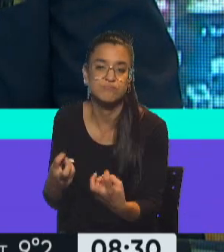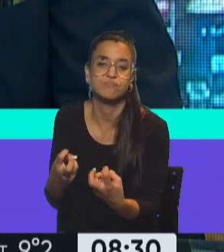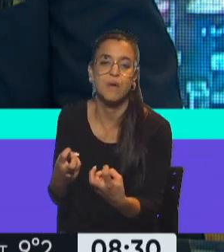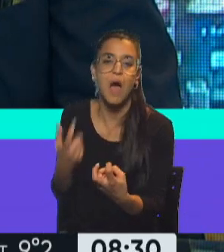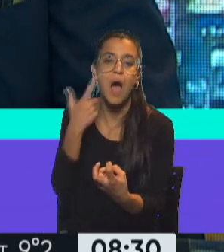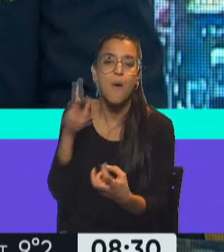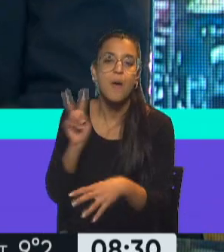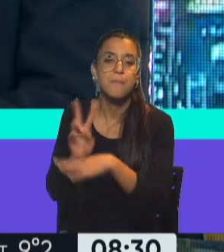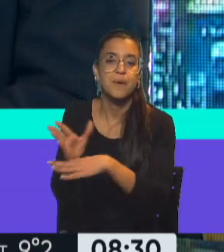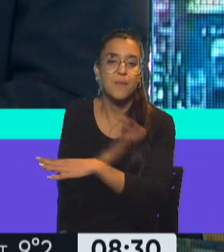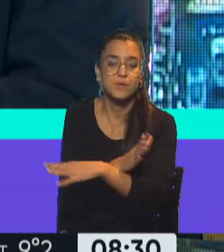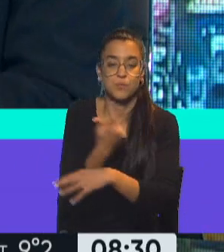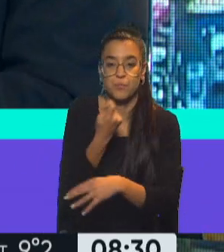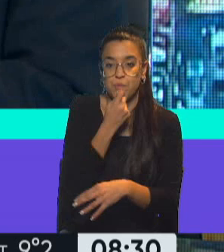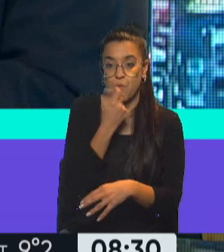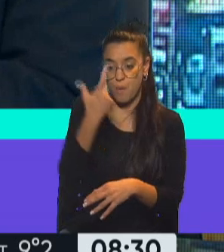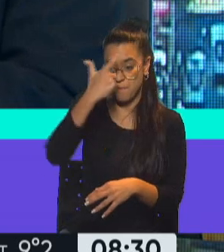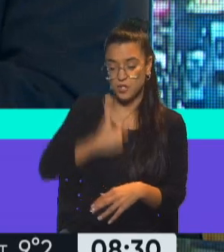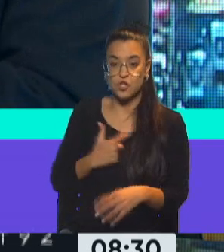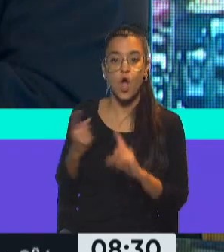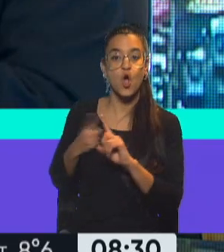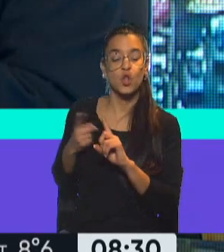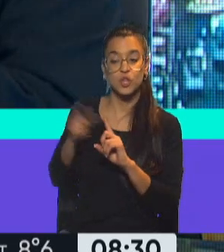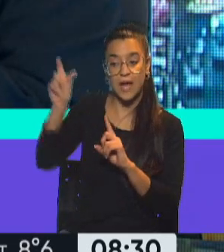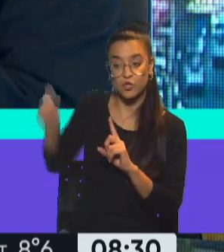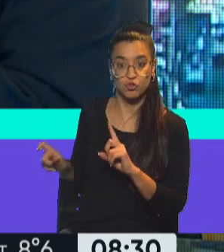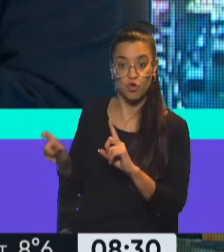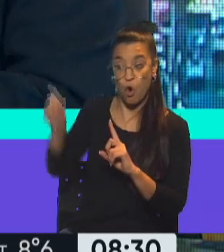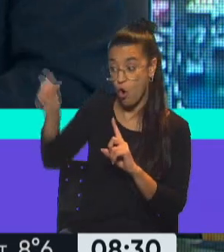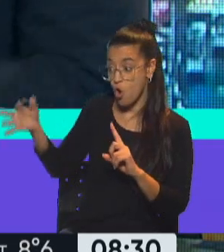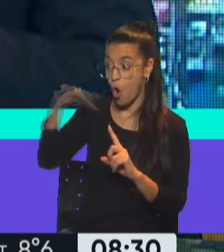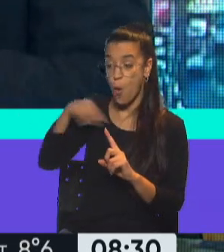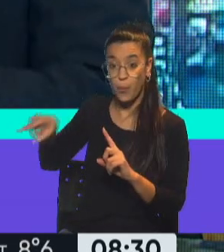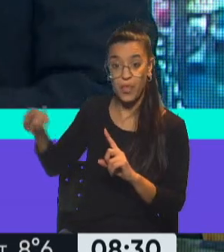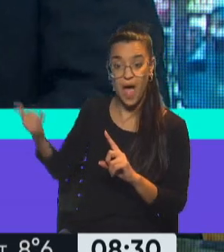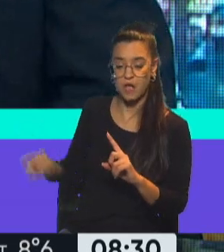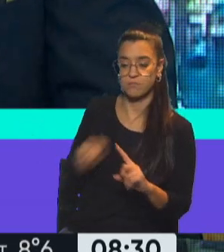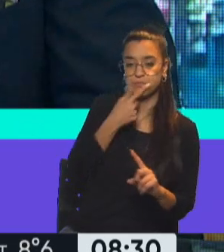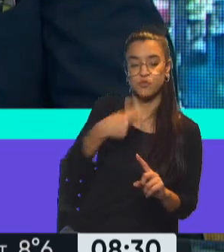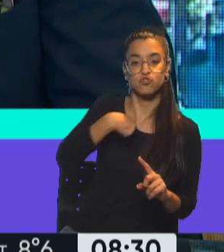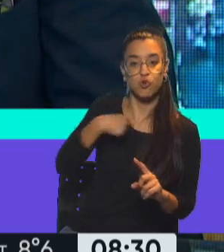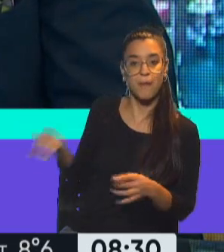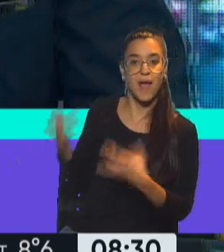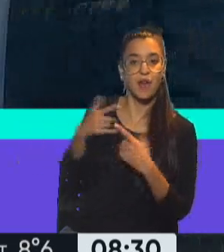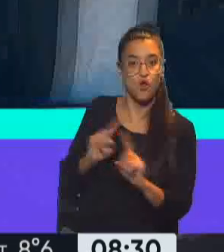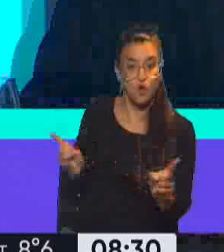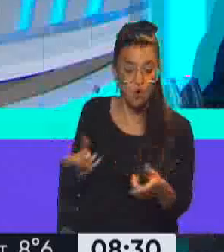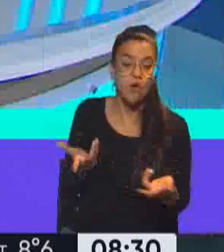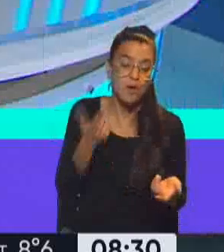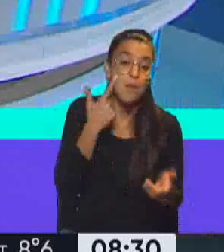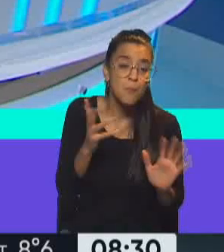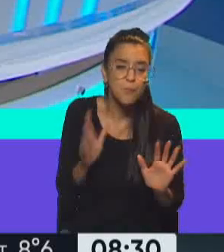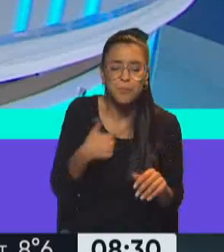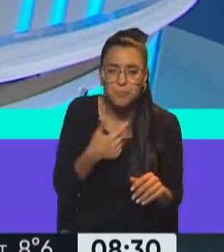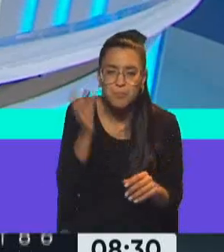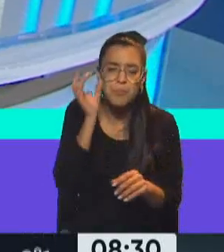en prevención, es decir, alguien, por ejemplo, yo soy contacto estrecho de alguien que hoy tuvo COVID, Claro. Tomar yo la droga para no tener la enfermedad. Y eso se está estudiando.